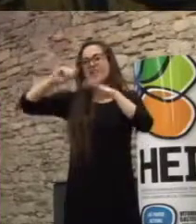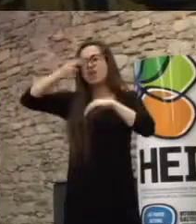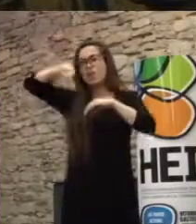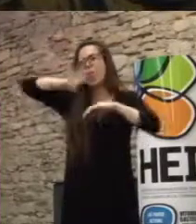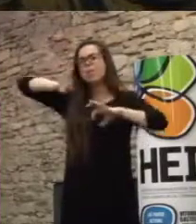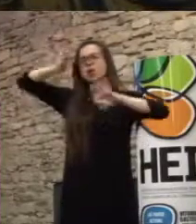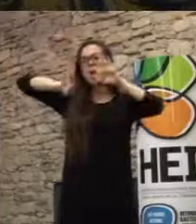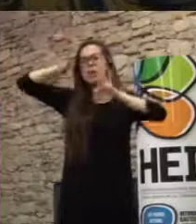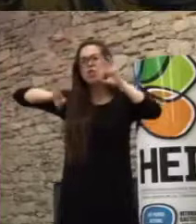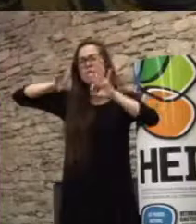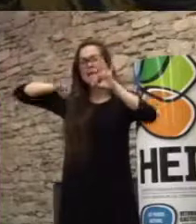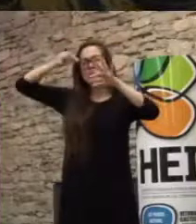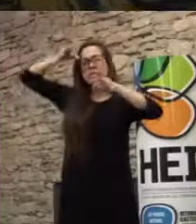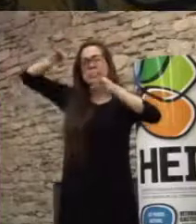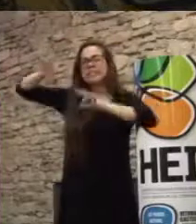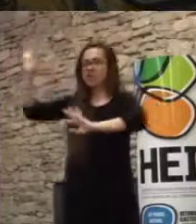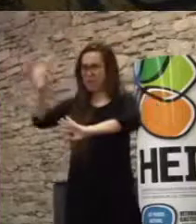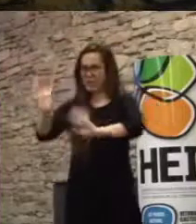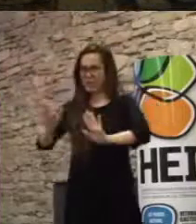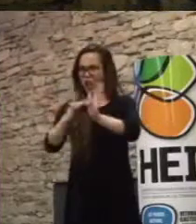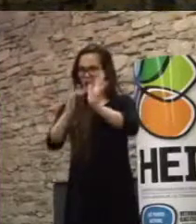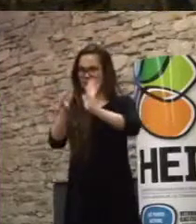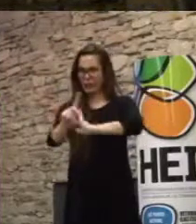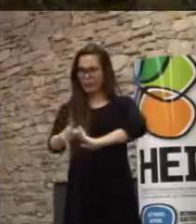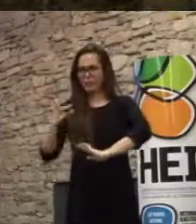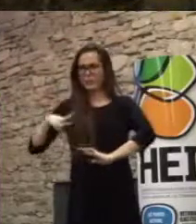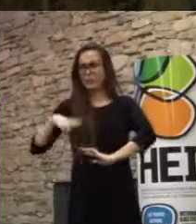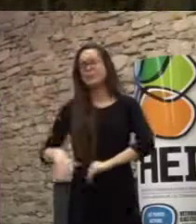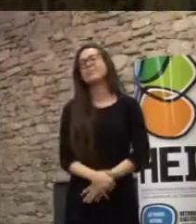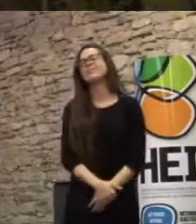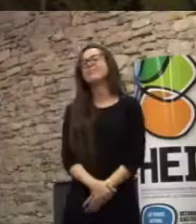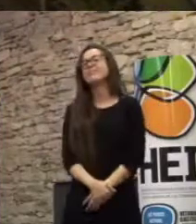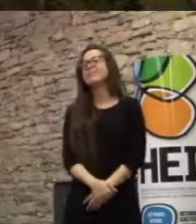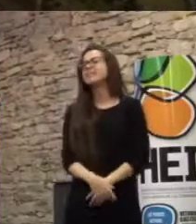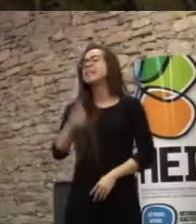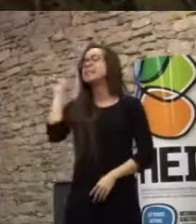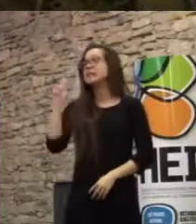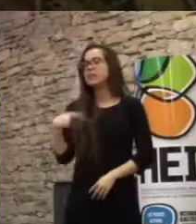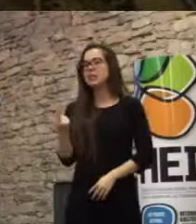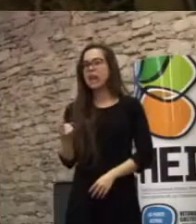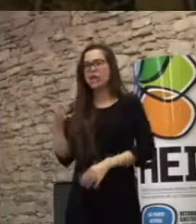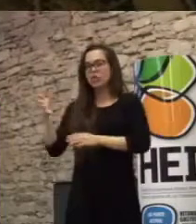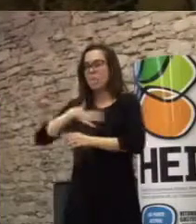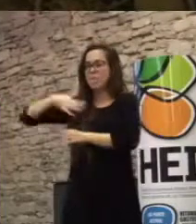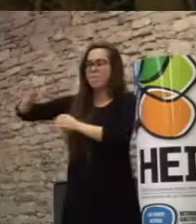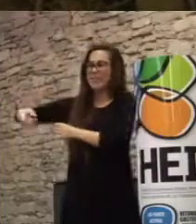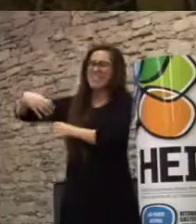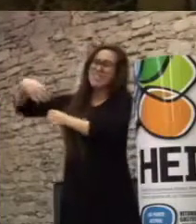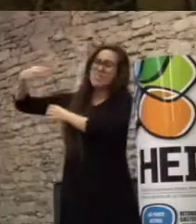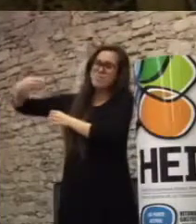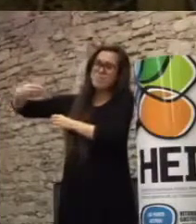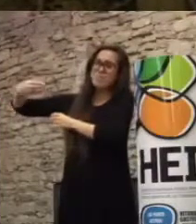del tanto por ciento no es el momento déjalo dejar pasar y luego si tenemos aquí esto sigue hasta una quinta por ejemplo